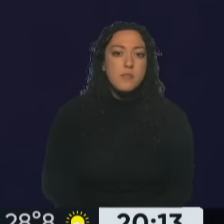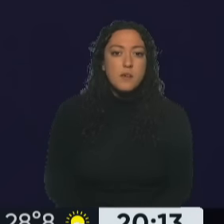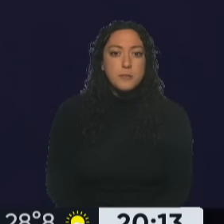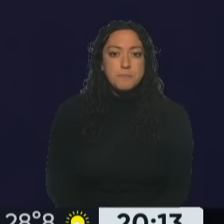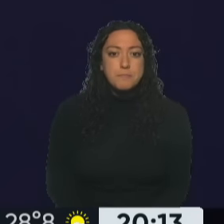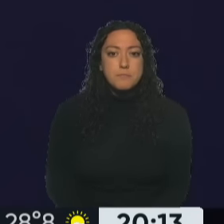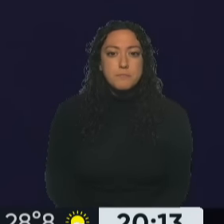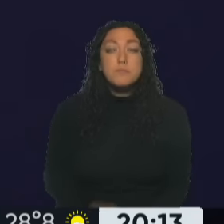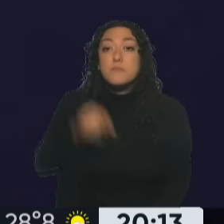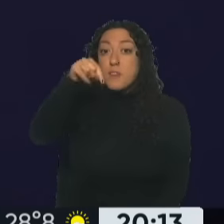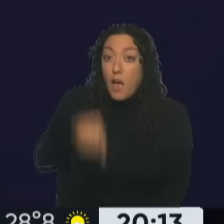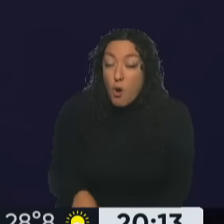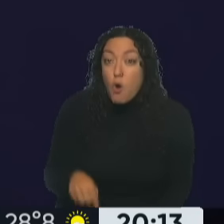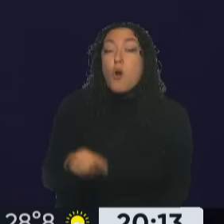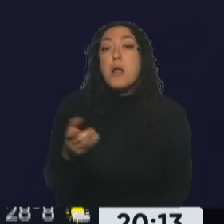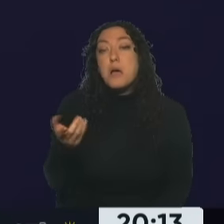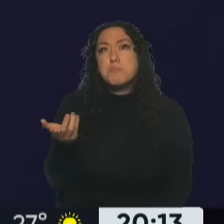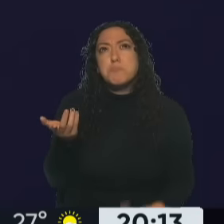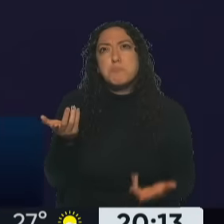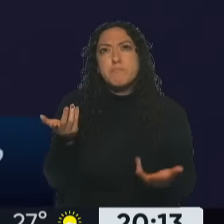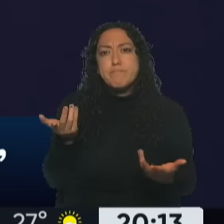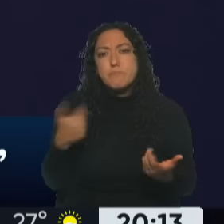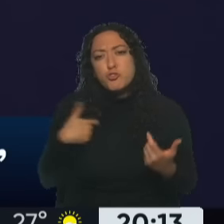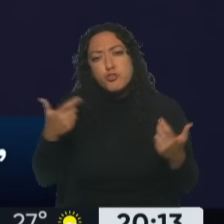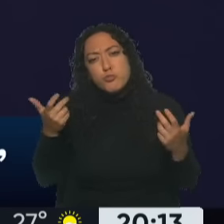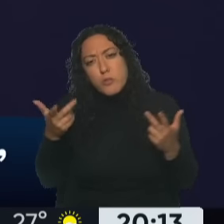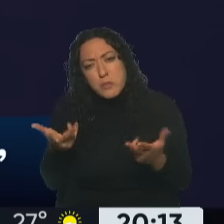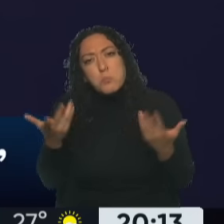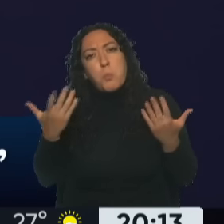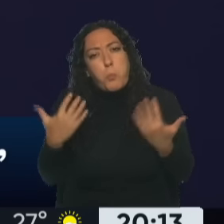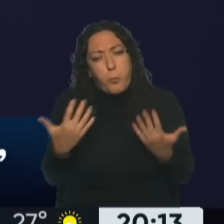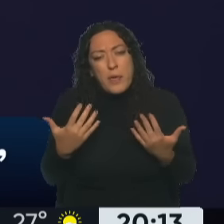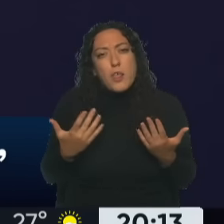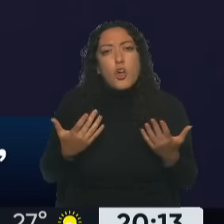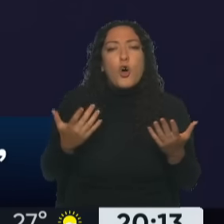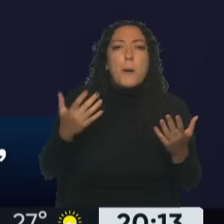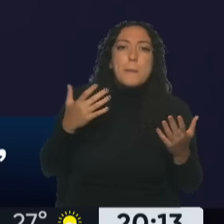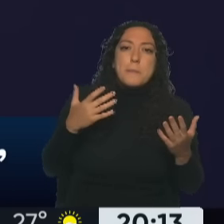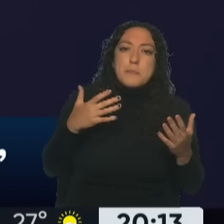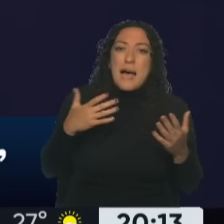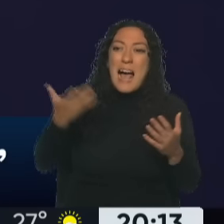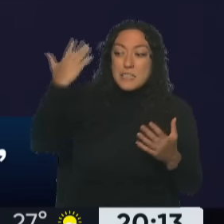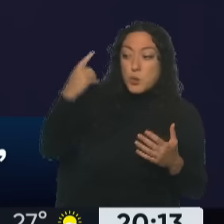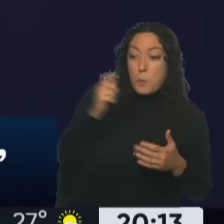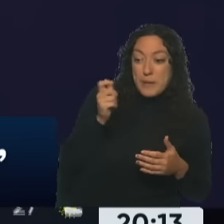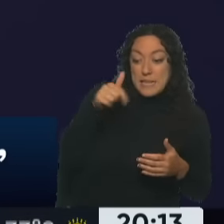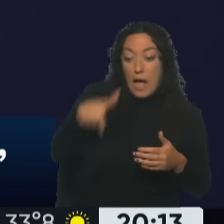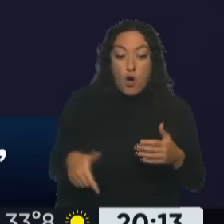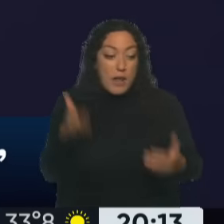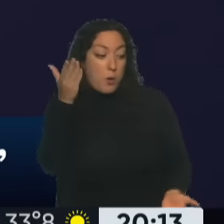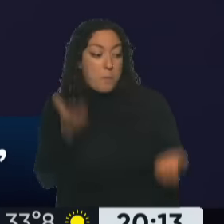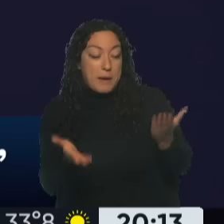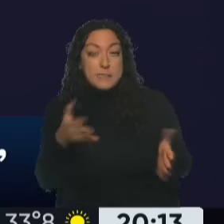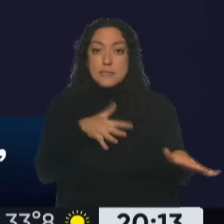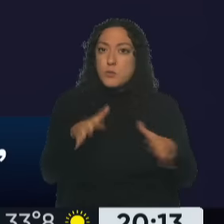Sí hoy incluso estamos en yo diría mejores condiciones que hace un mes cuando mandamos la ley